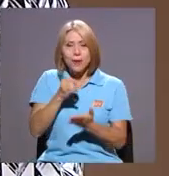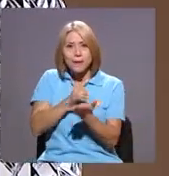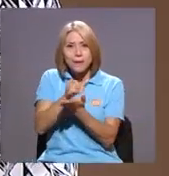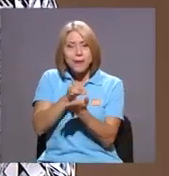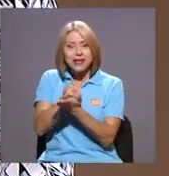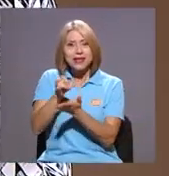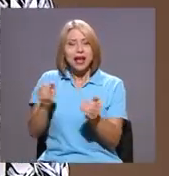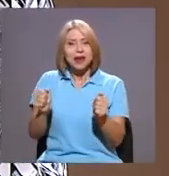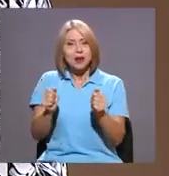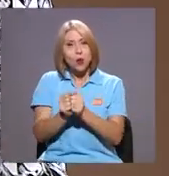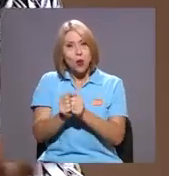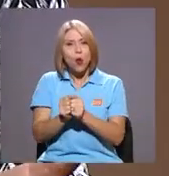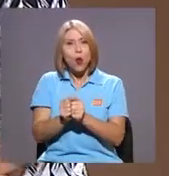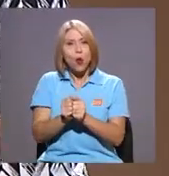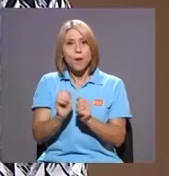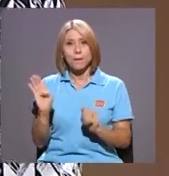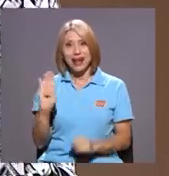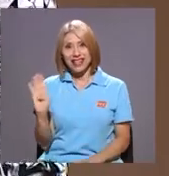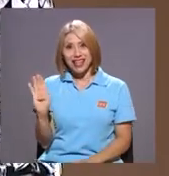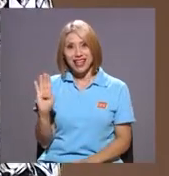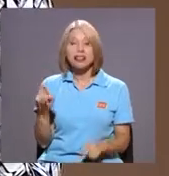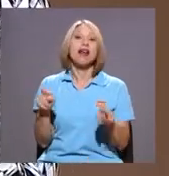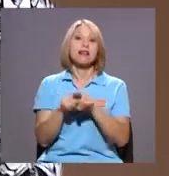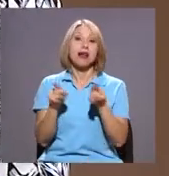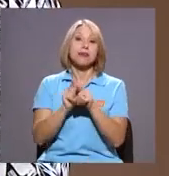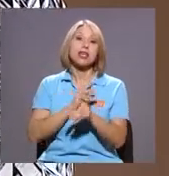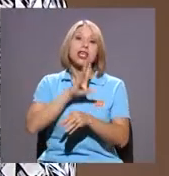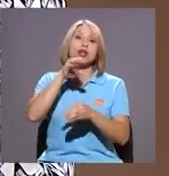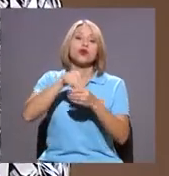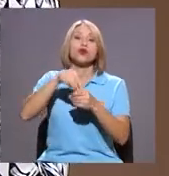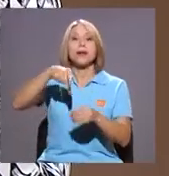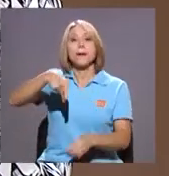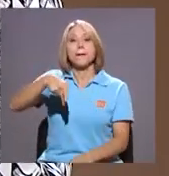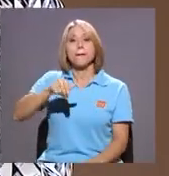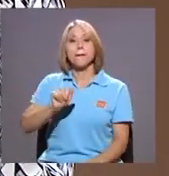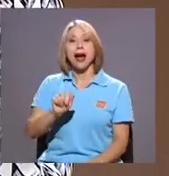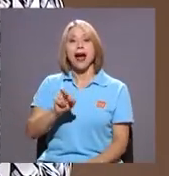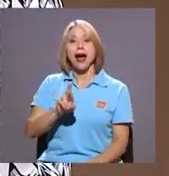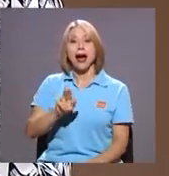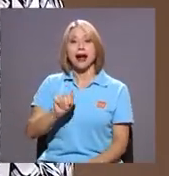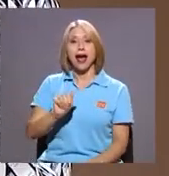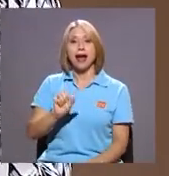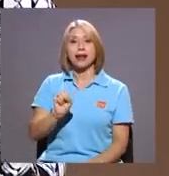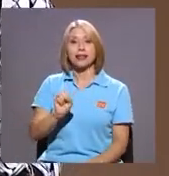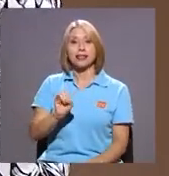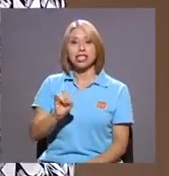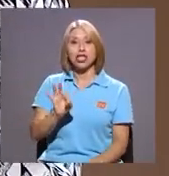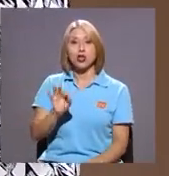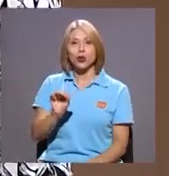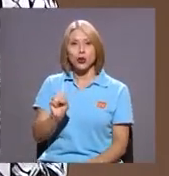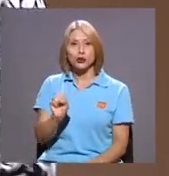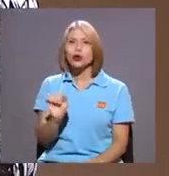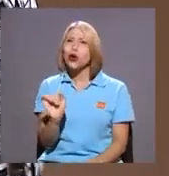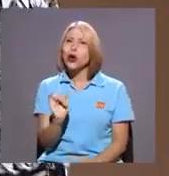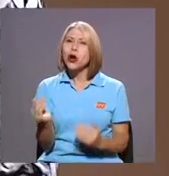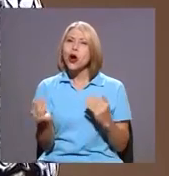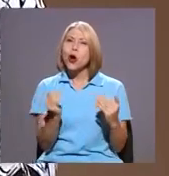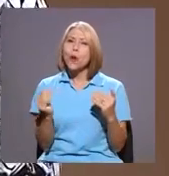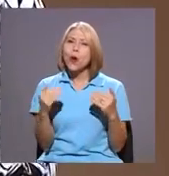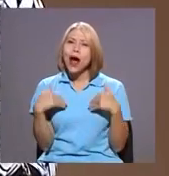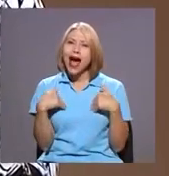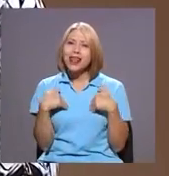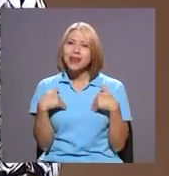con, digamos, con bacterias, sino que incluye también los parásitos, que son como animalitos en